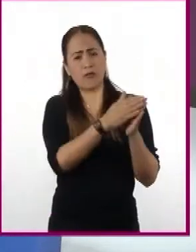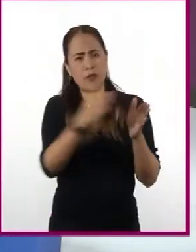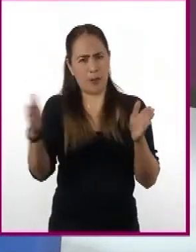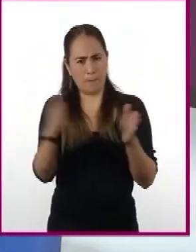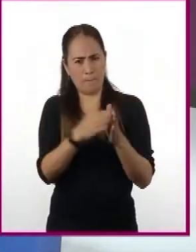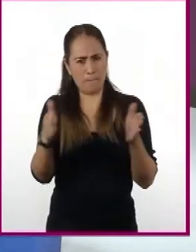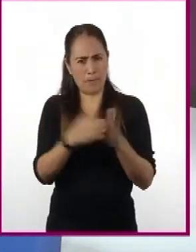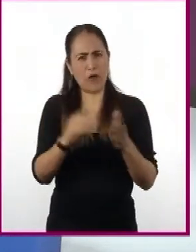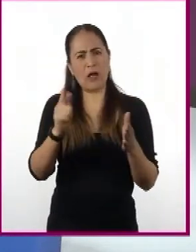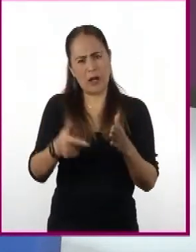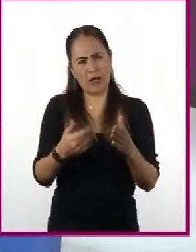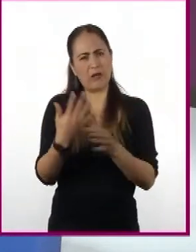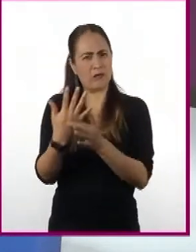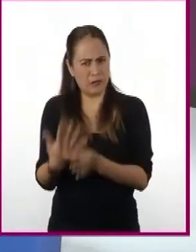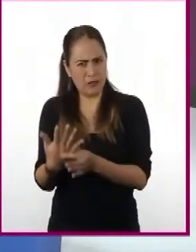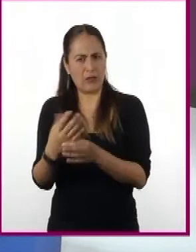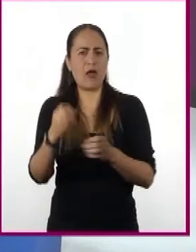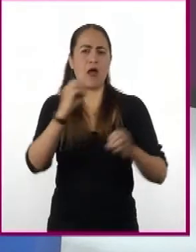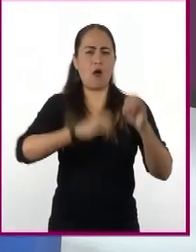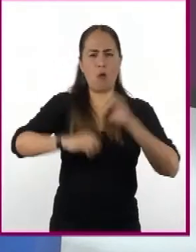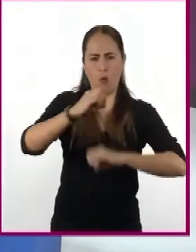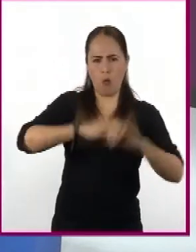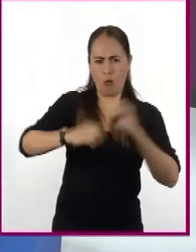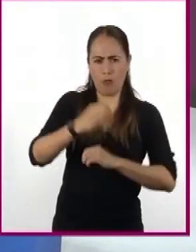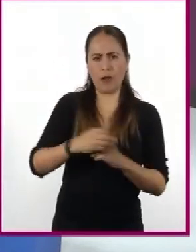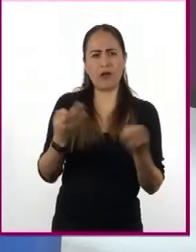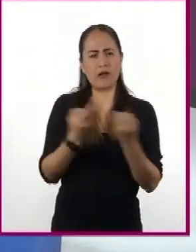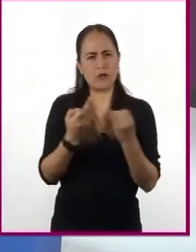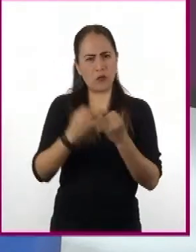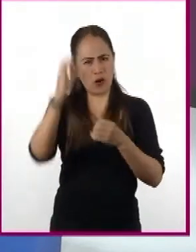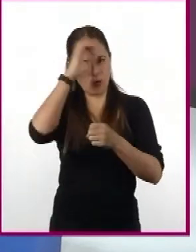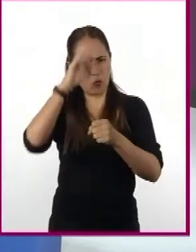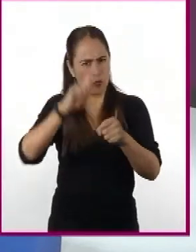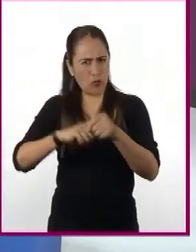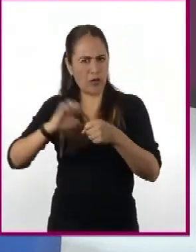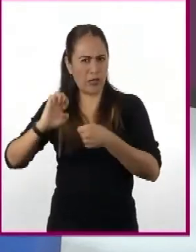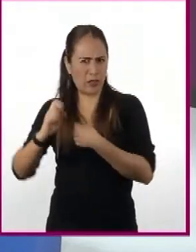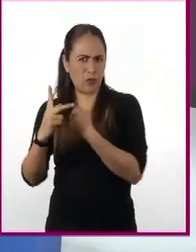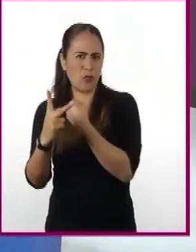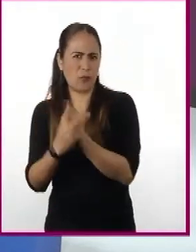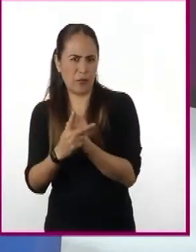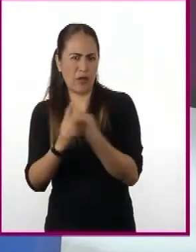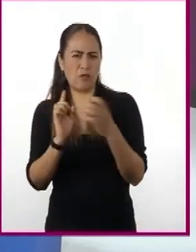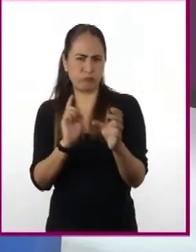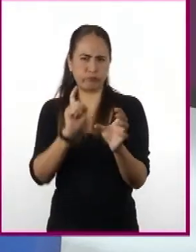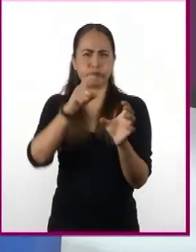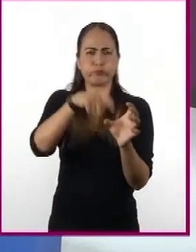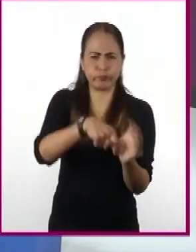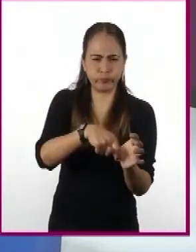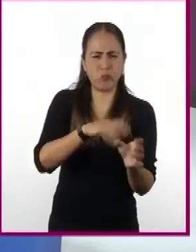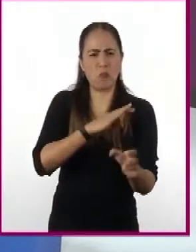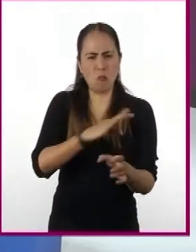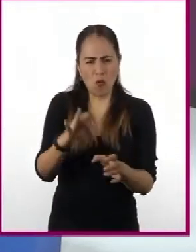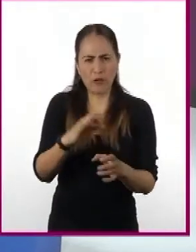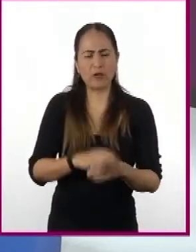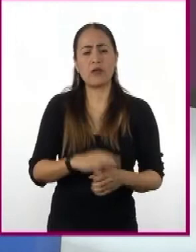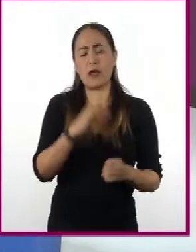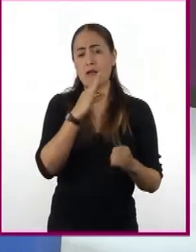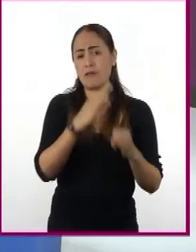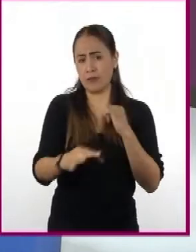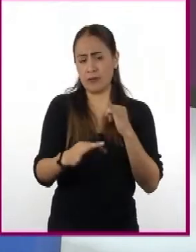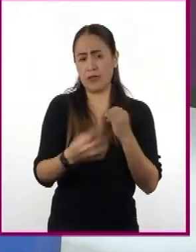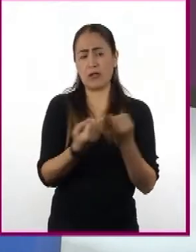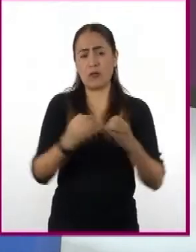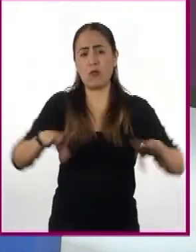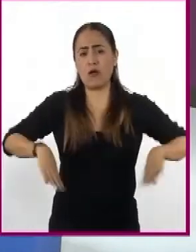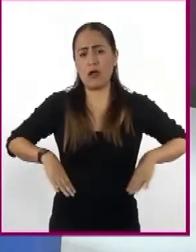pertenecen autor y obra, la etapa de la historia de la cultura europea en la que se incluyen y, por último, el